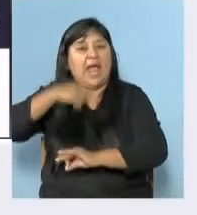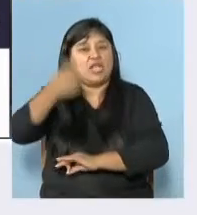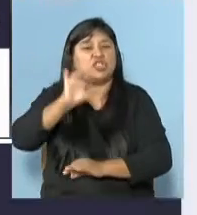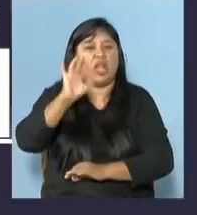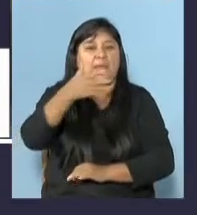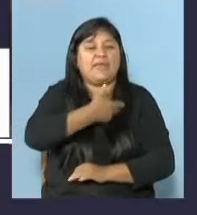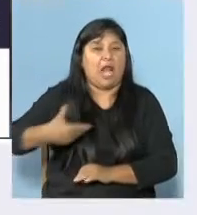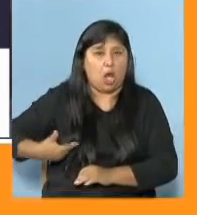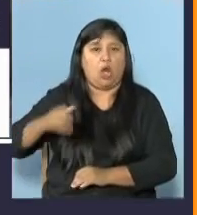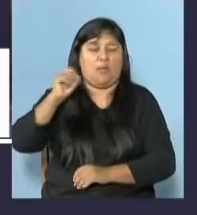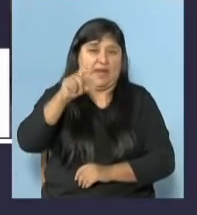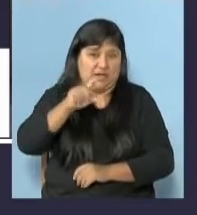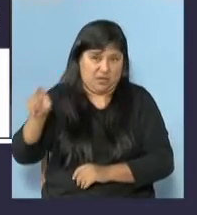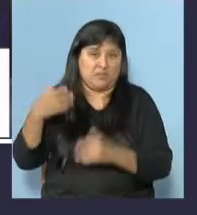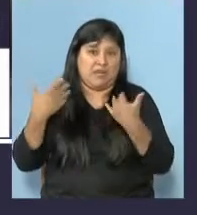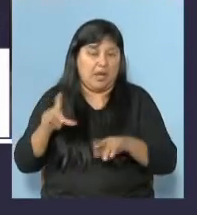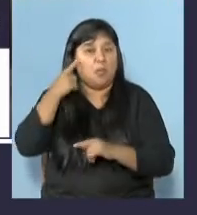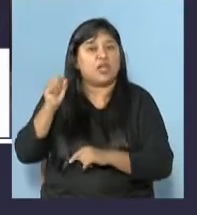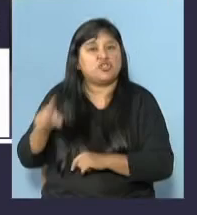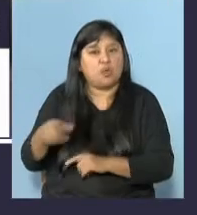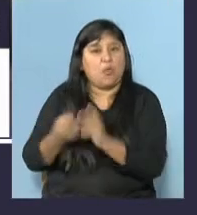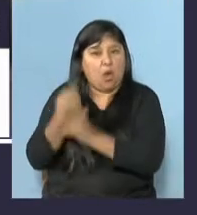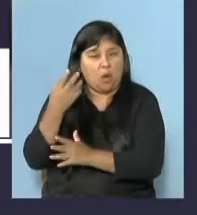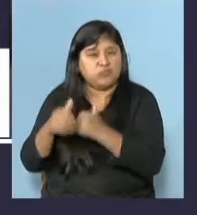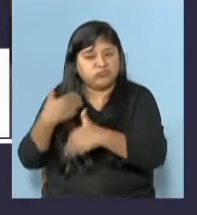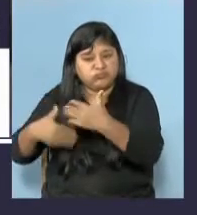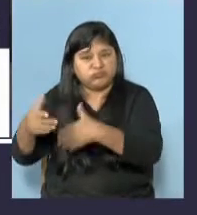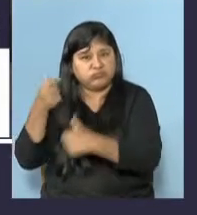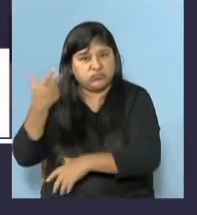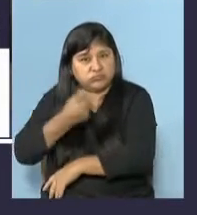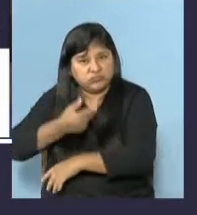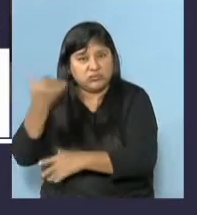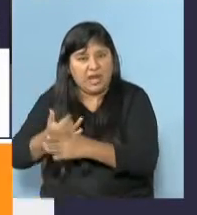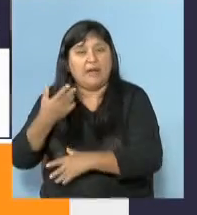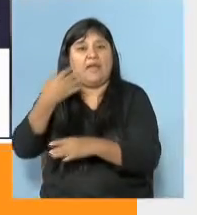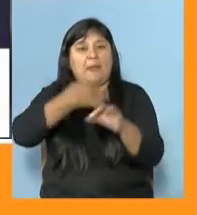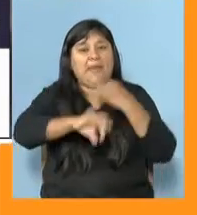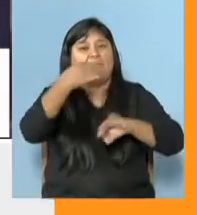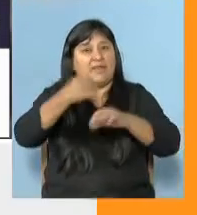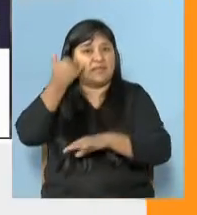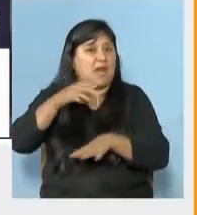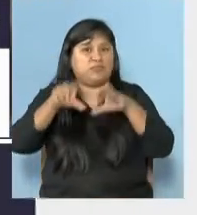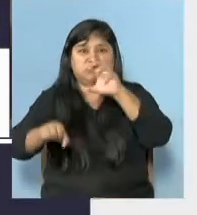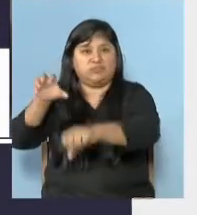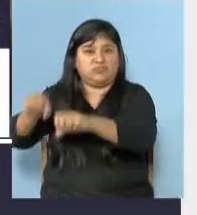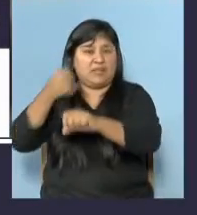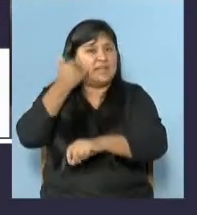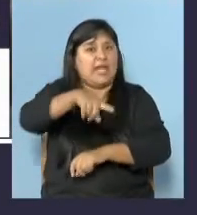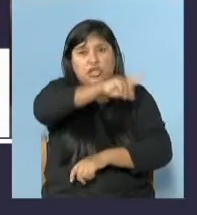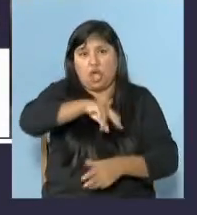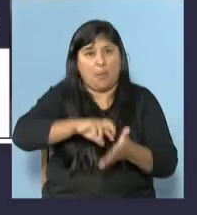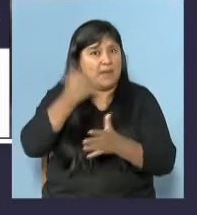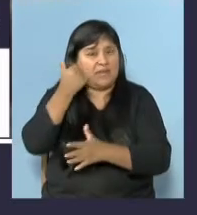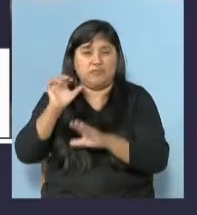de vender en las farmacias. Y segundo lugar, y esto es una visión mucho más desde la equidad y la salud pública, es que